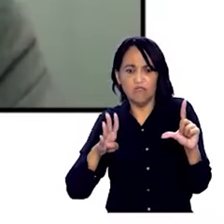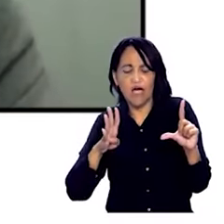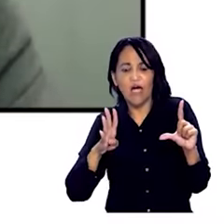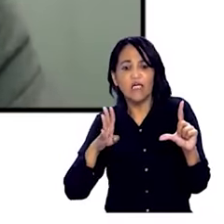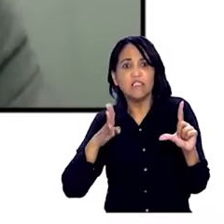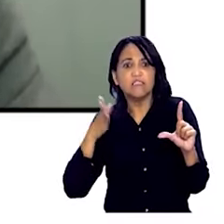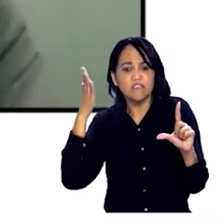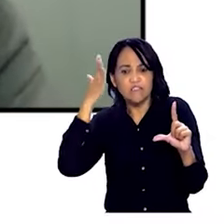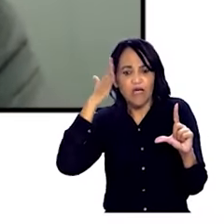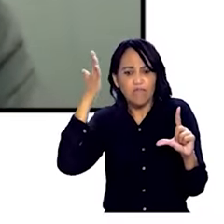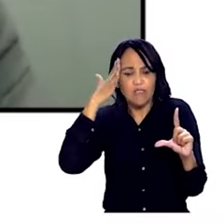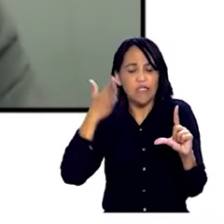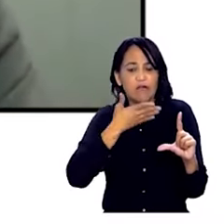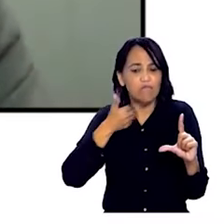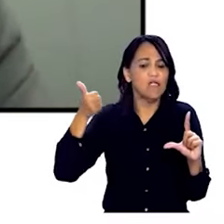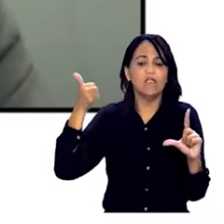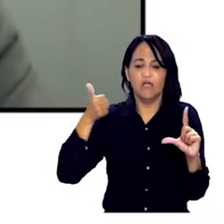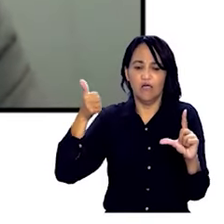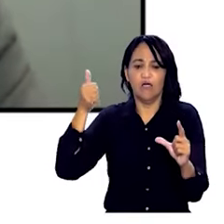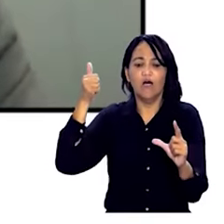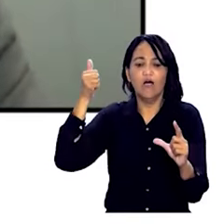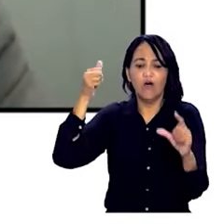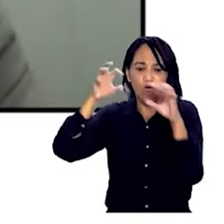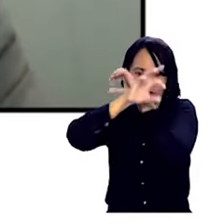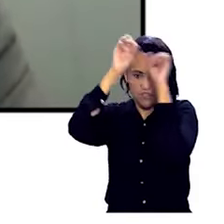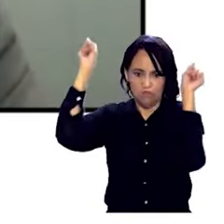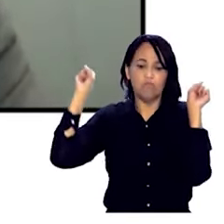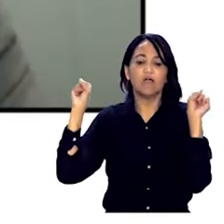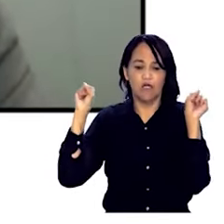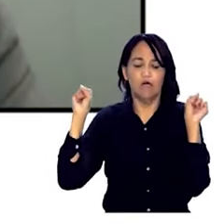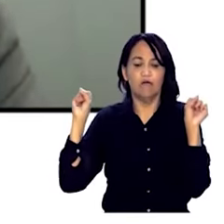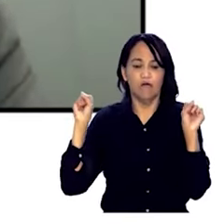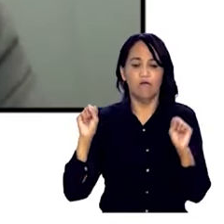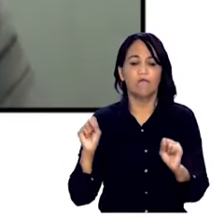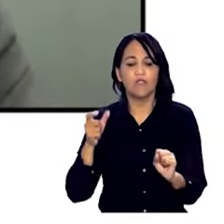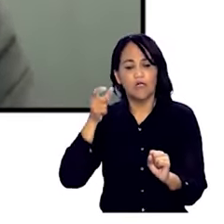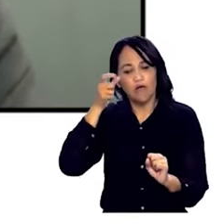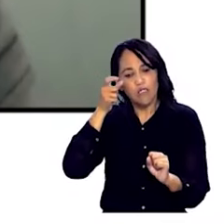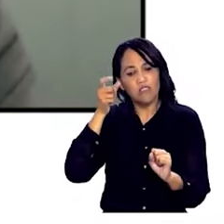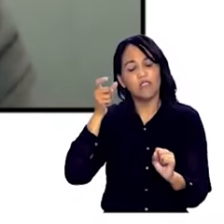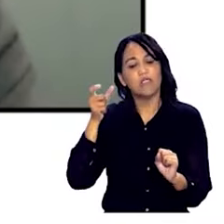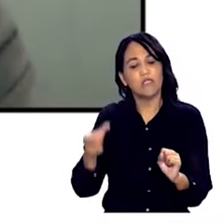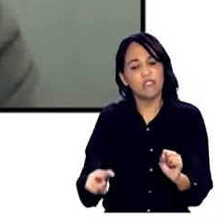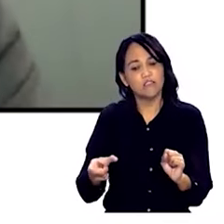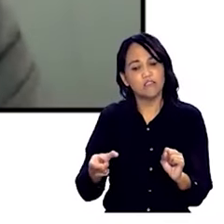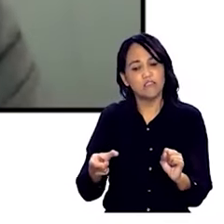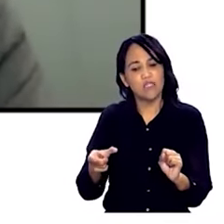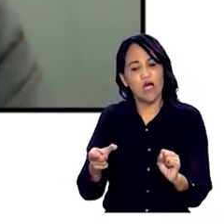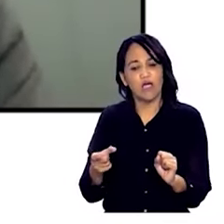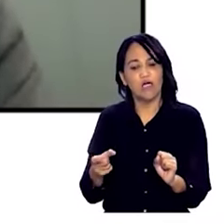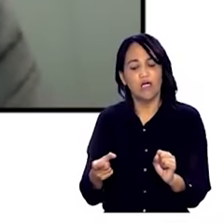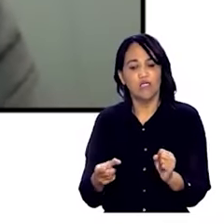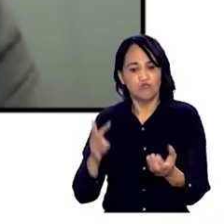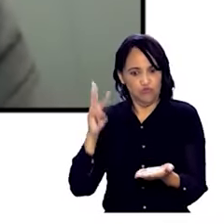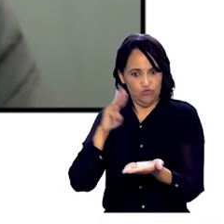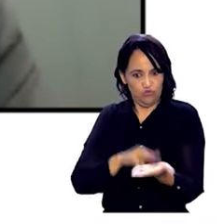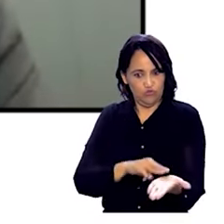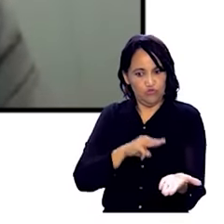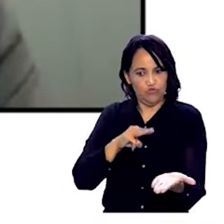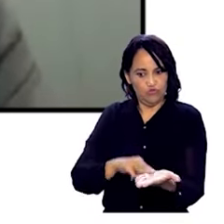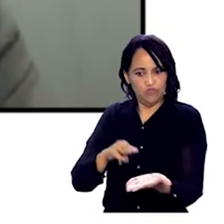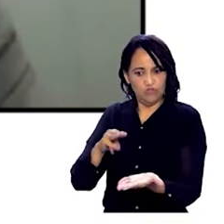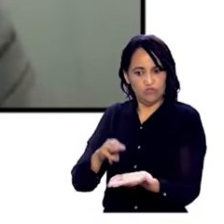detalles de la compos Pero la corte di aproximadamente per